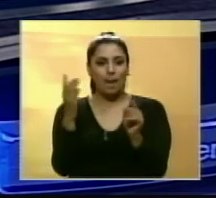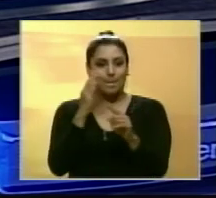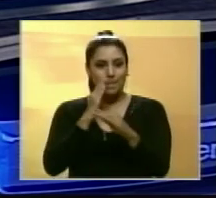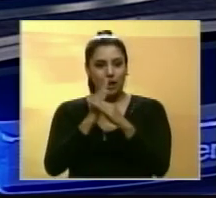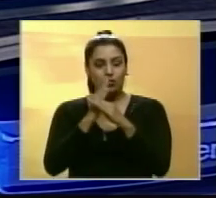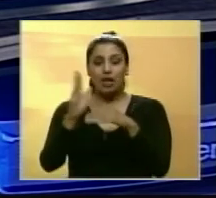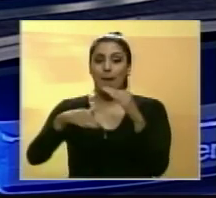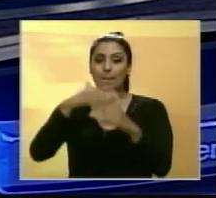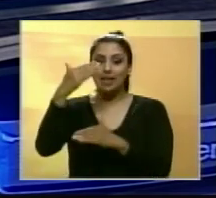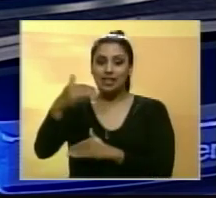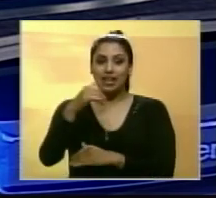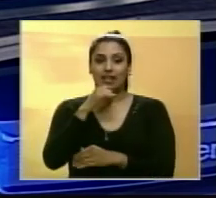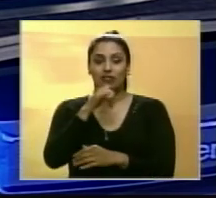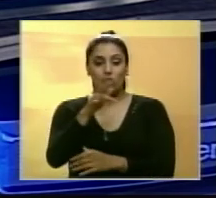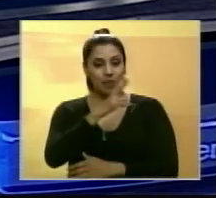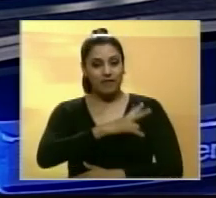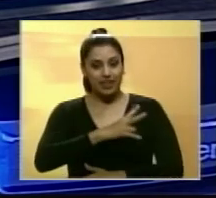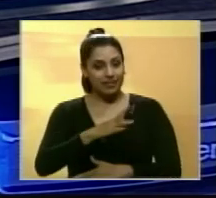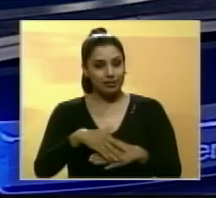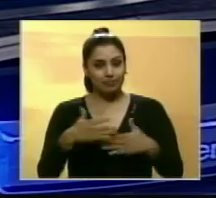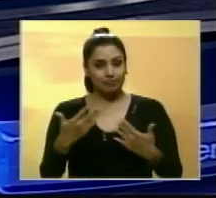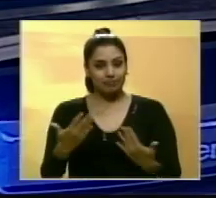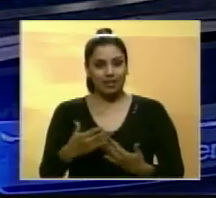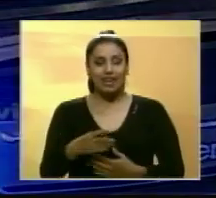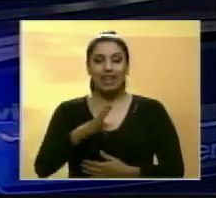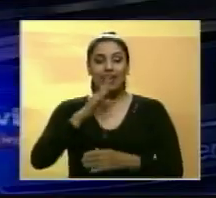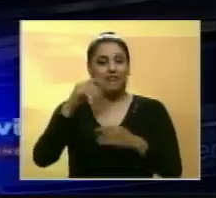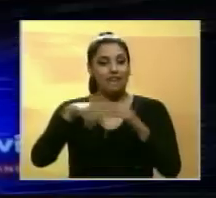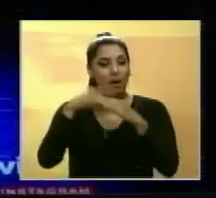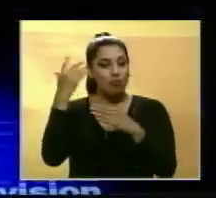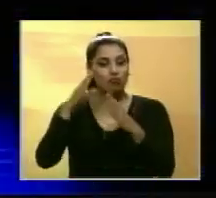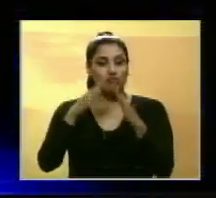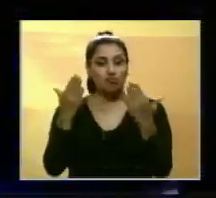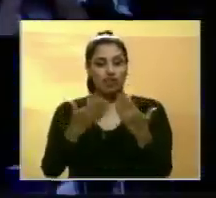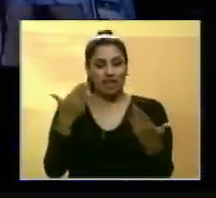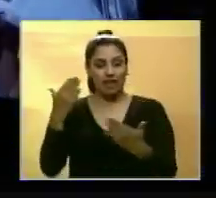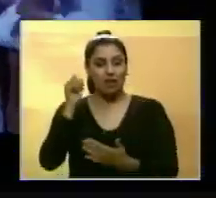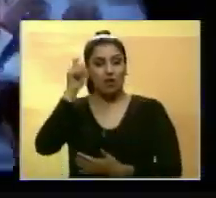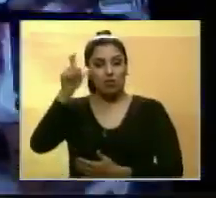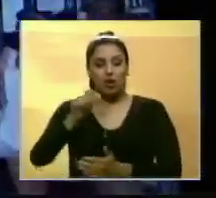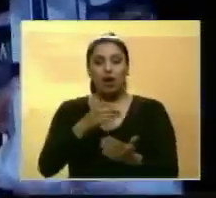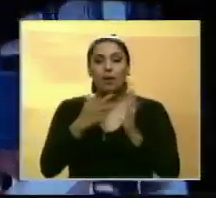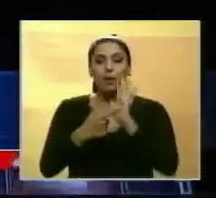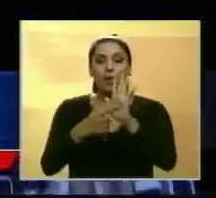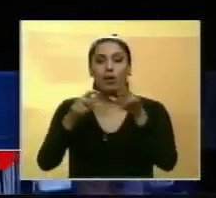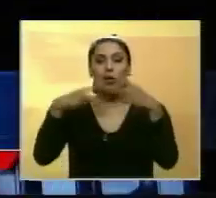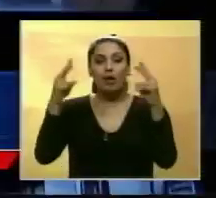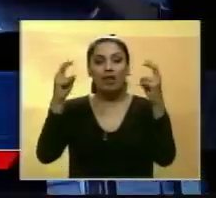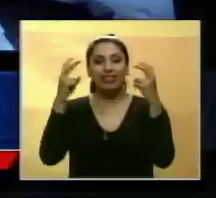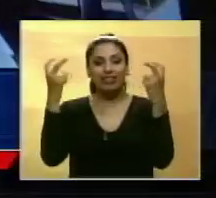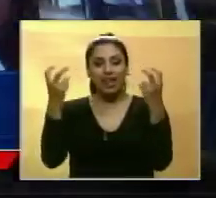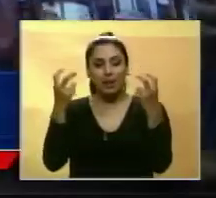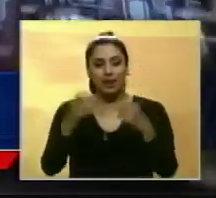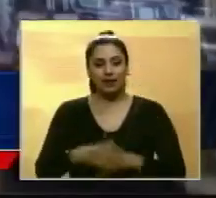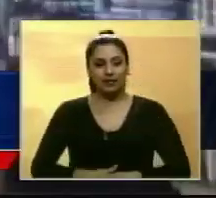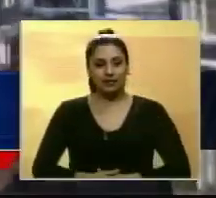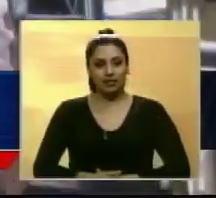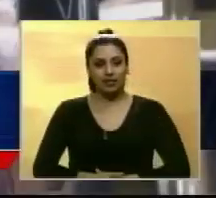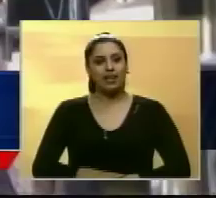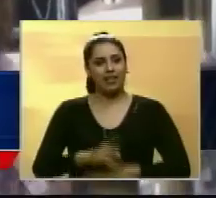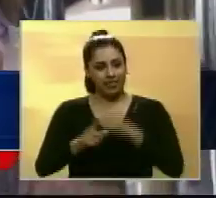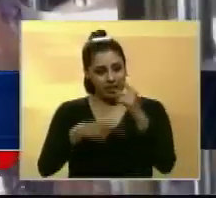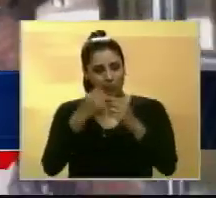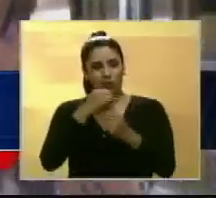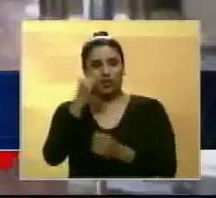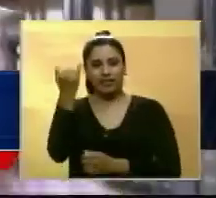pausa. Más adelante, en su noticiero Estreno Mundial. J-Lo presenta nuevo tema promocional. En breve,